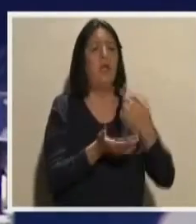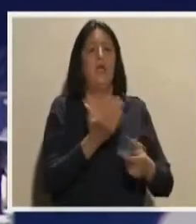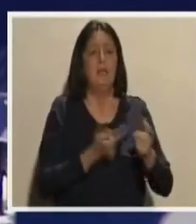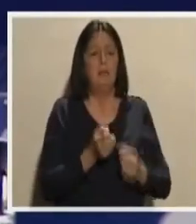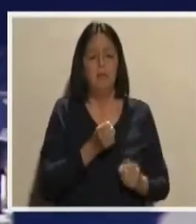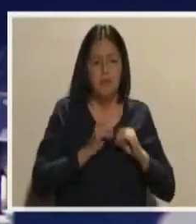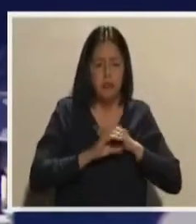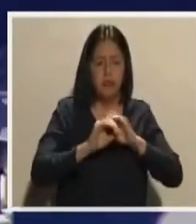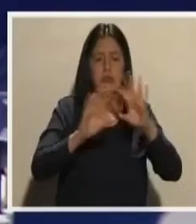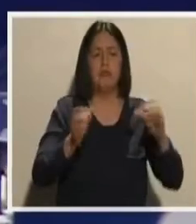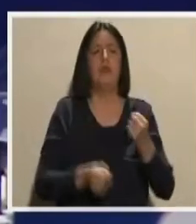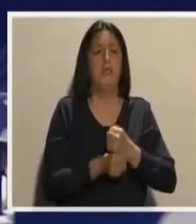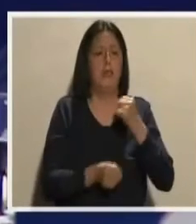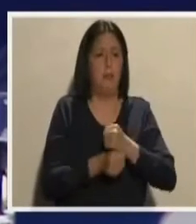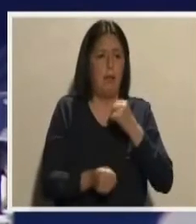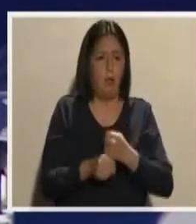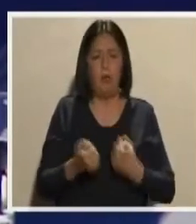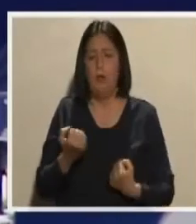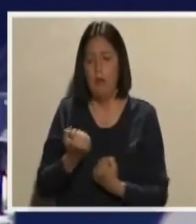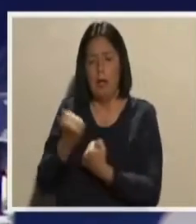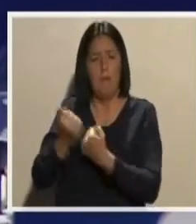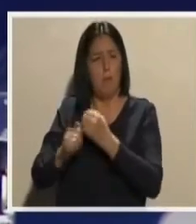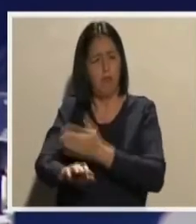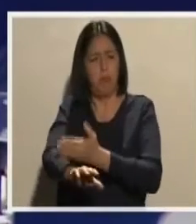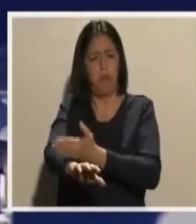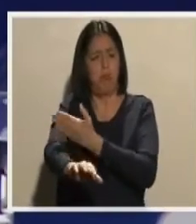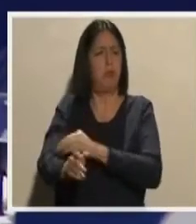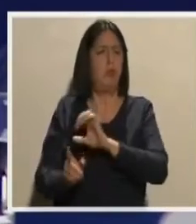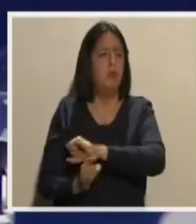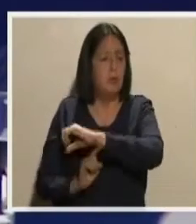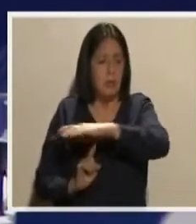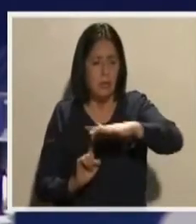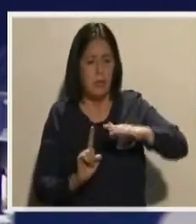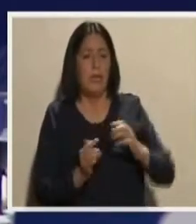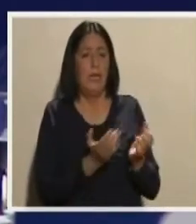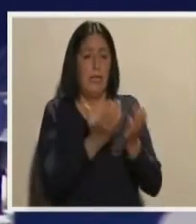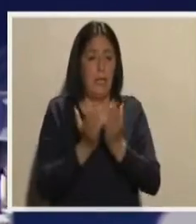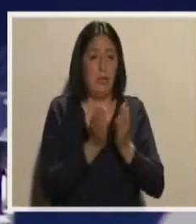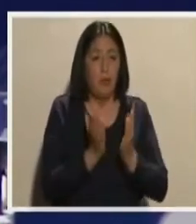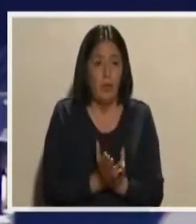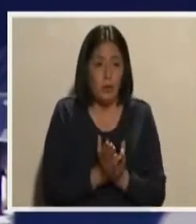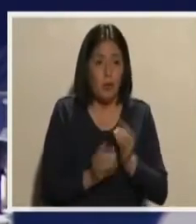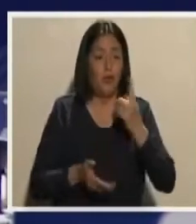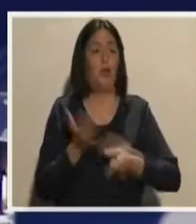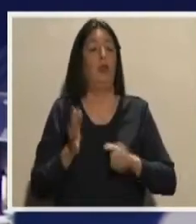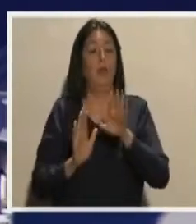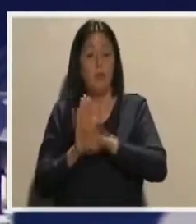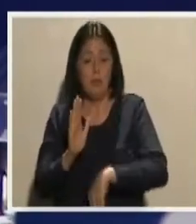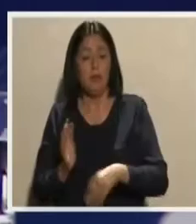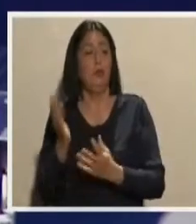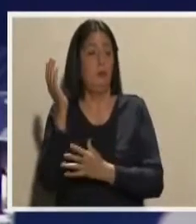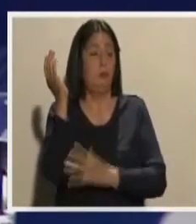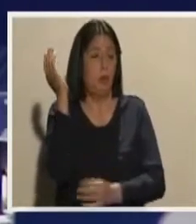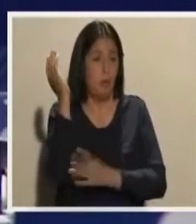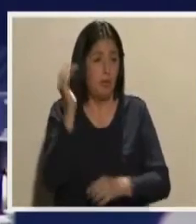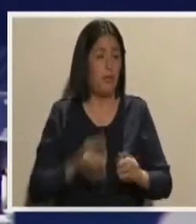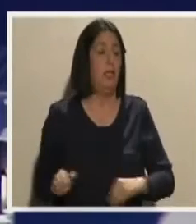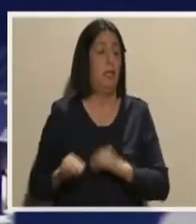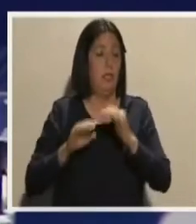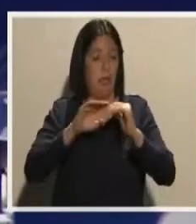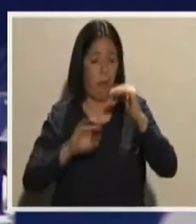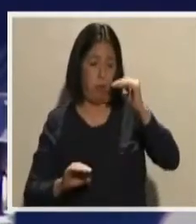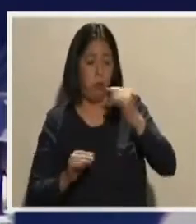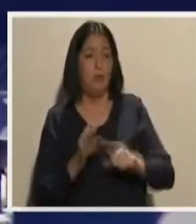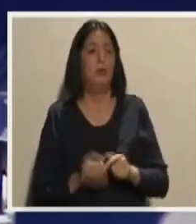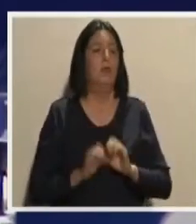empleo, desarrollo sostenible y gestión ambiental, educación, reducción de la pobreza y la desigualdad, transparencia y lucha